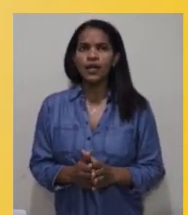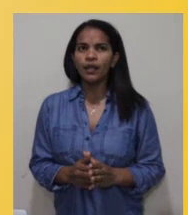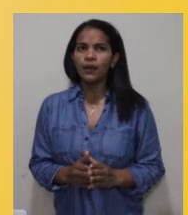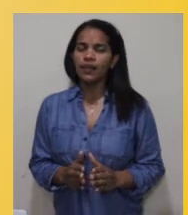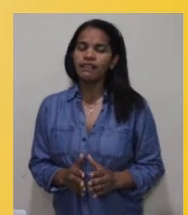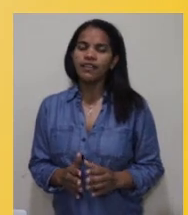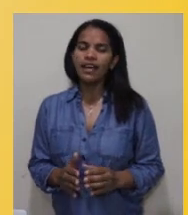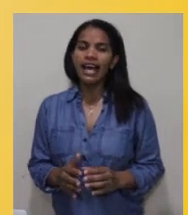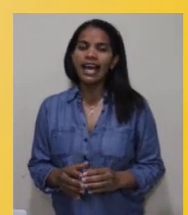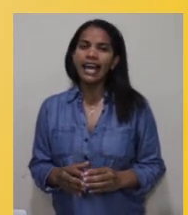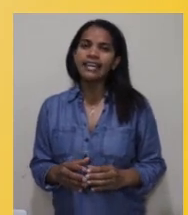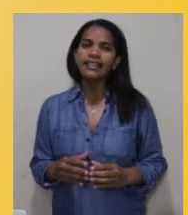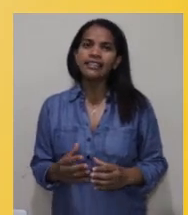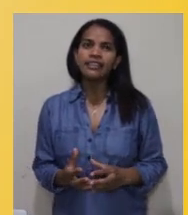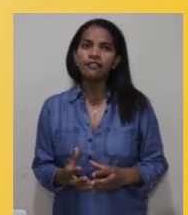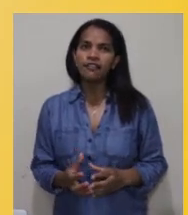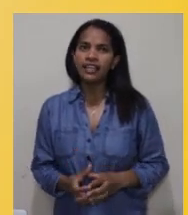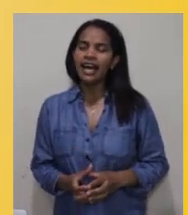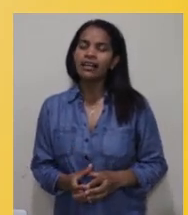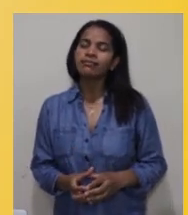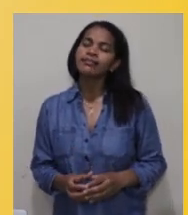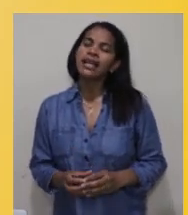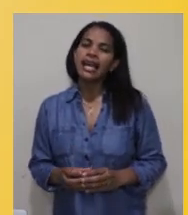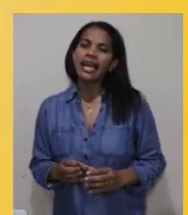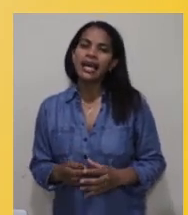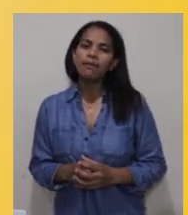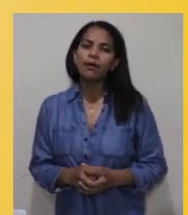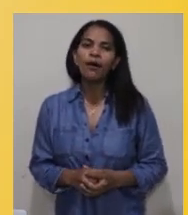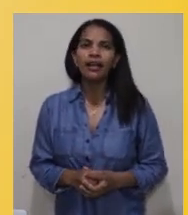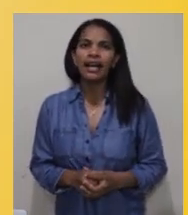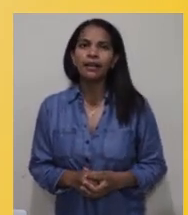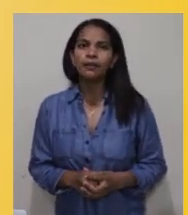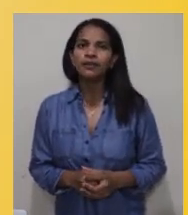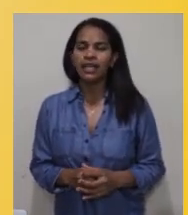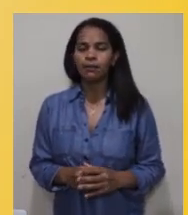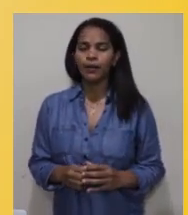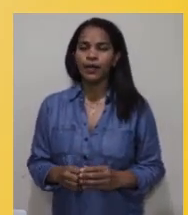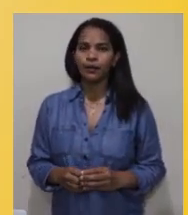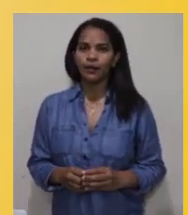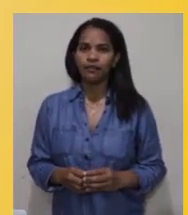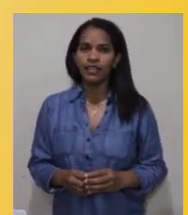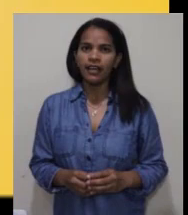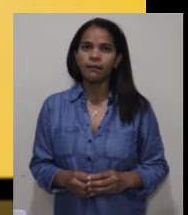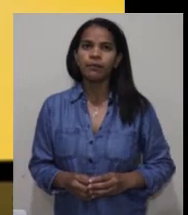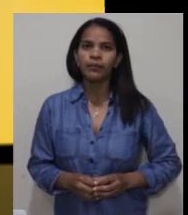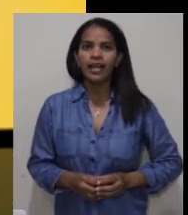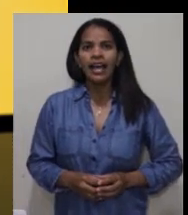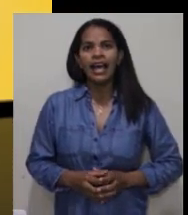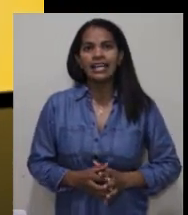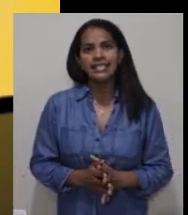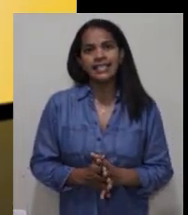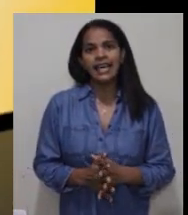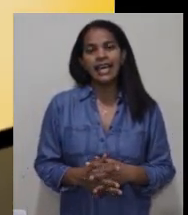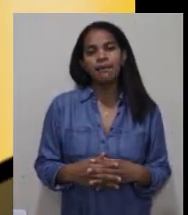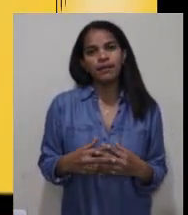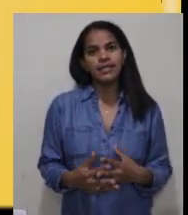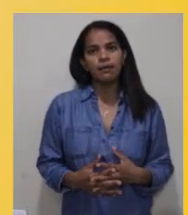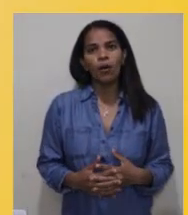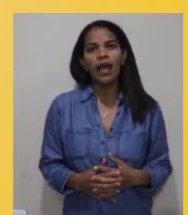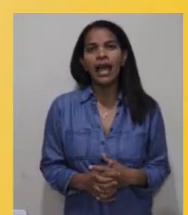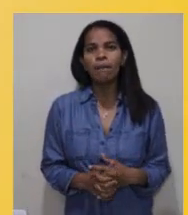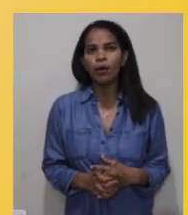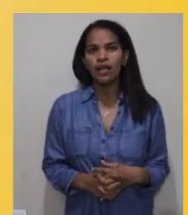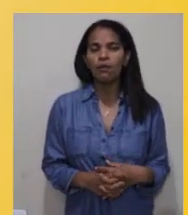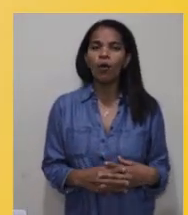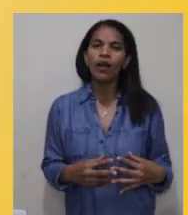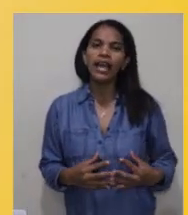un proyecto de vida e identificar ejemplos claros del proyecto de vida. Así que